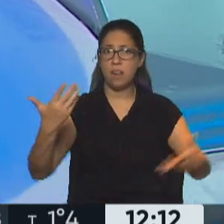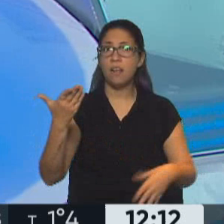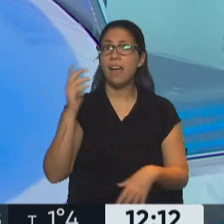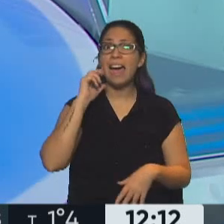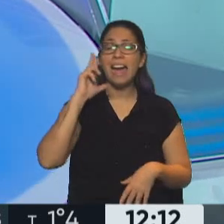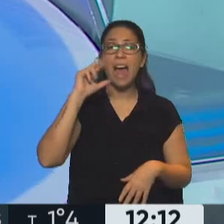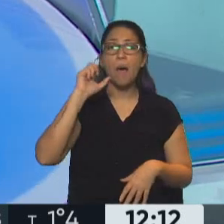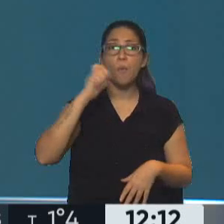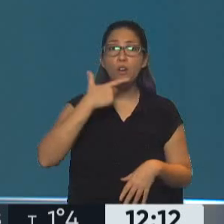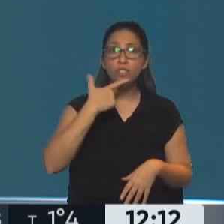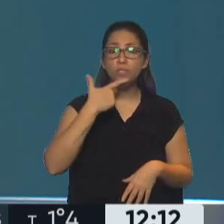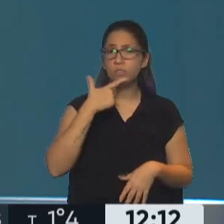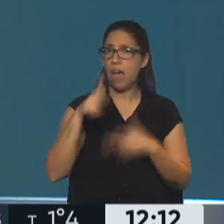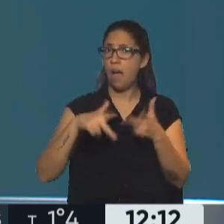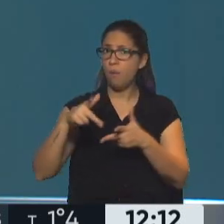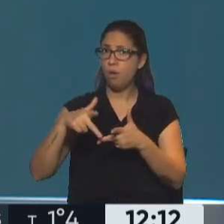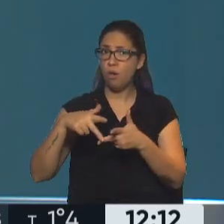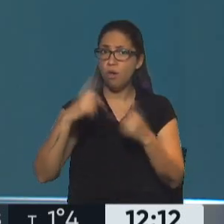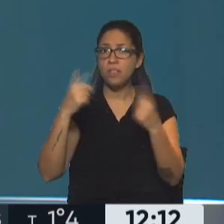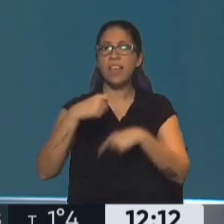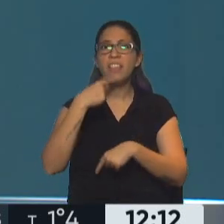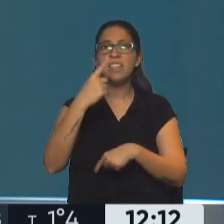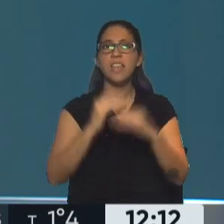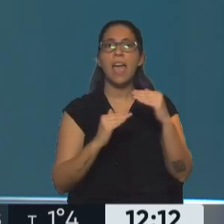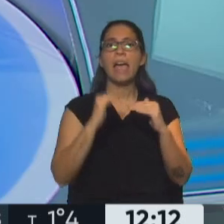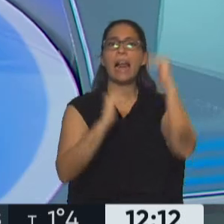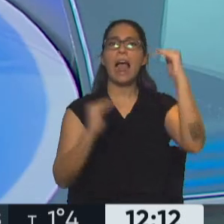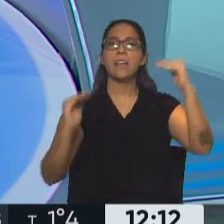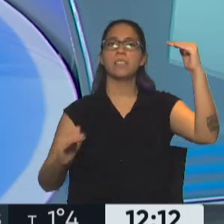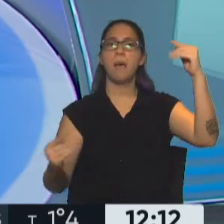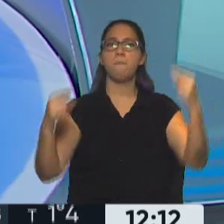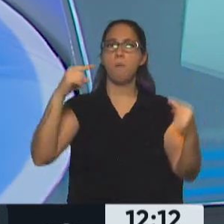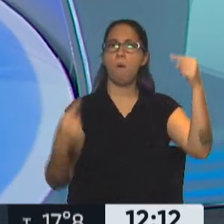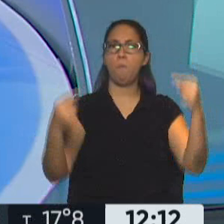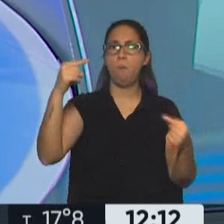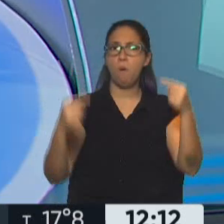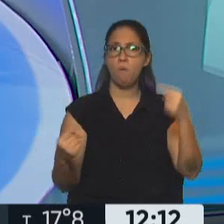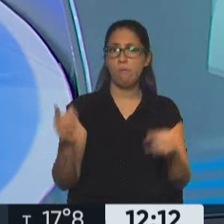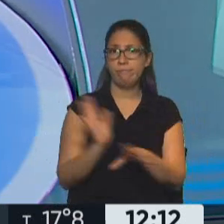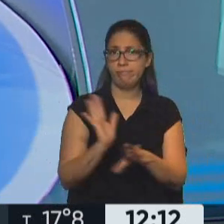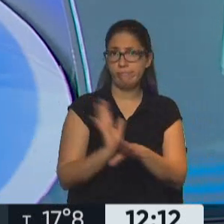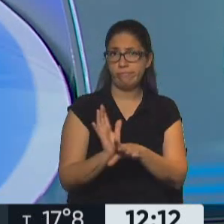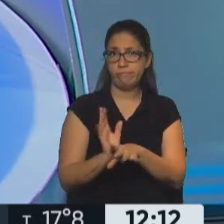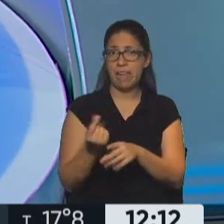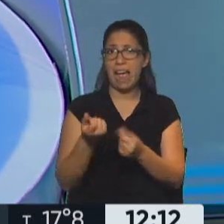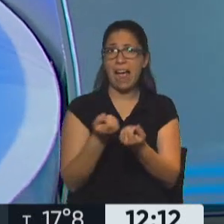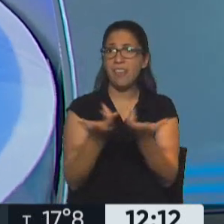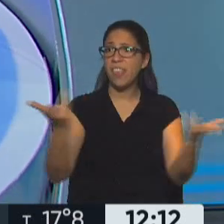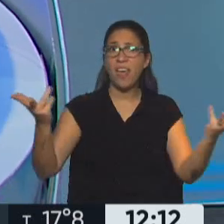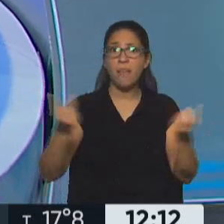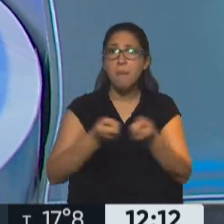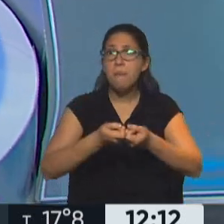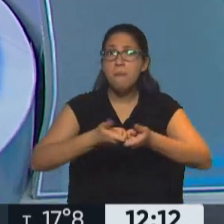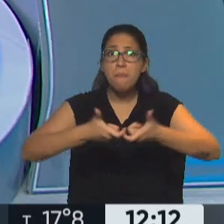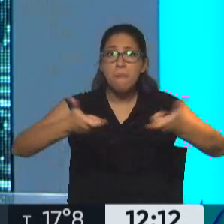fuerte bueno, Grabois, claro, ¿no? que lo pone en otros términos. Él habla de lucha de clases. Bueno, la lucha de clases, en otros términos, es la puja distributiva vinculada con el